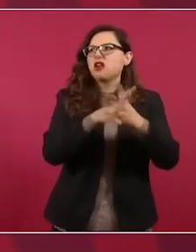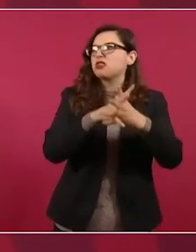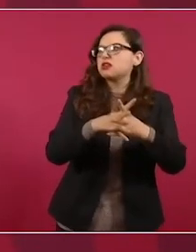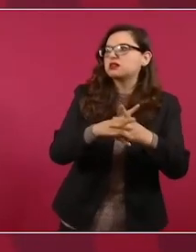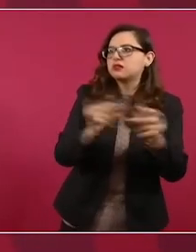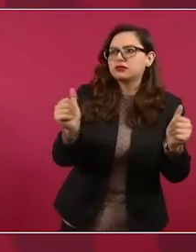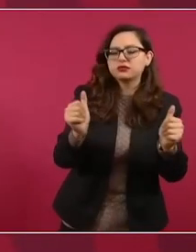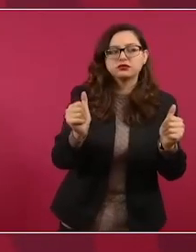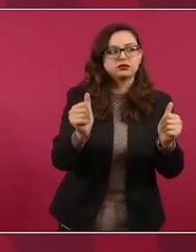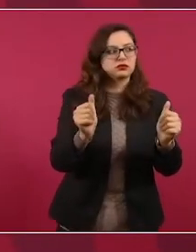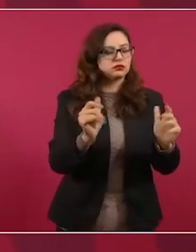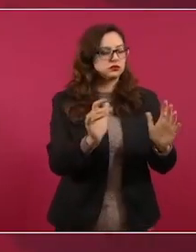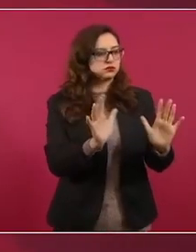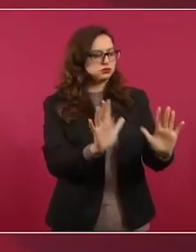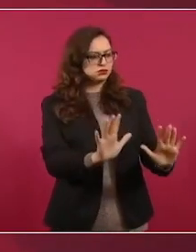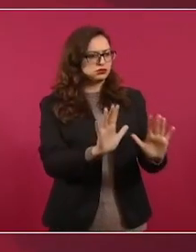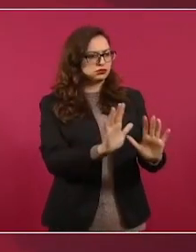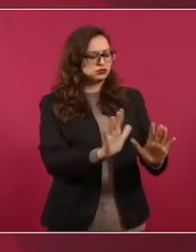a dar una opinión